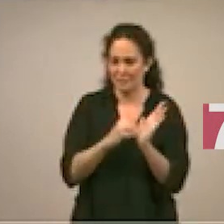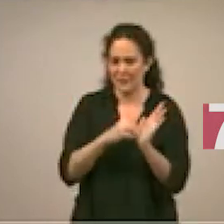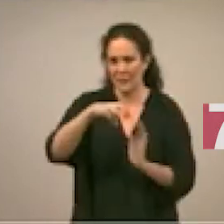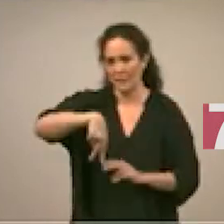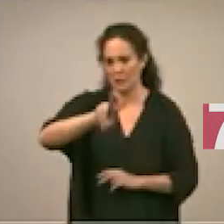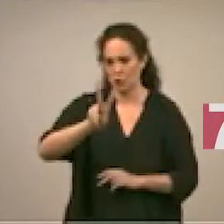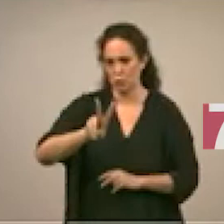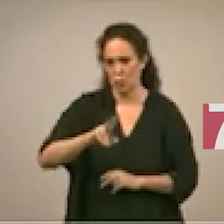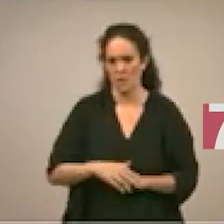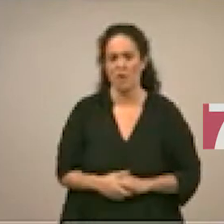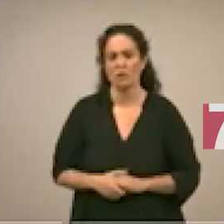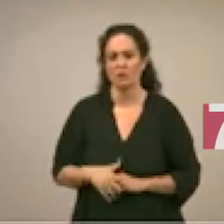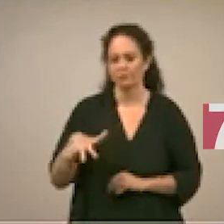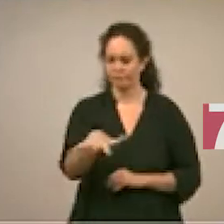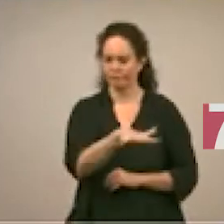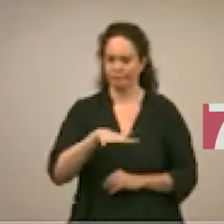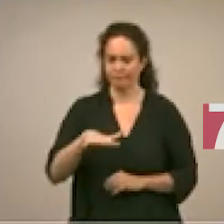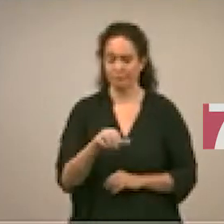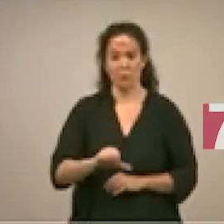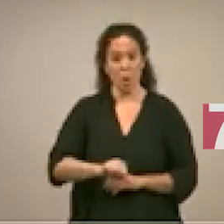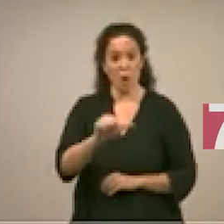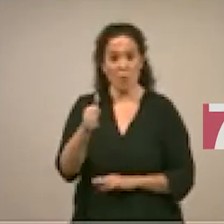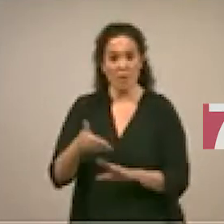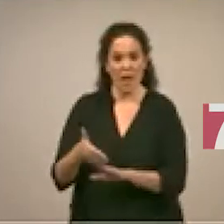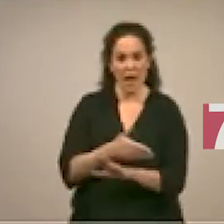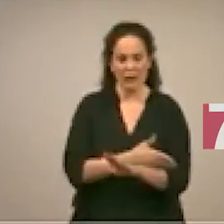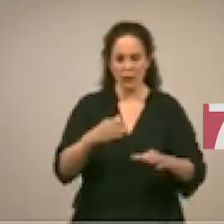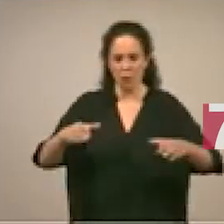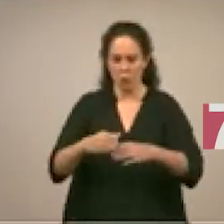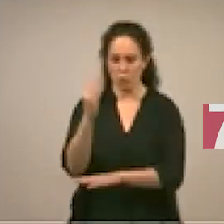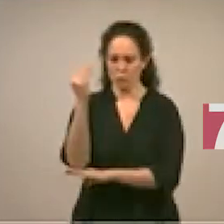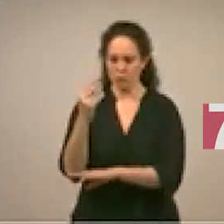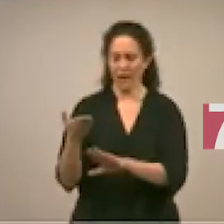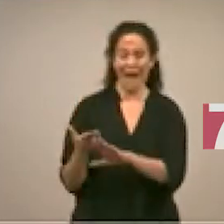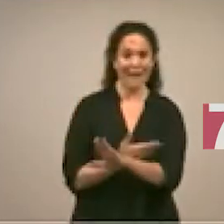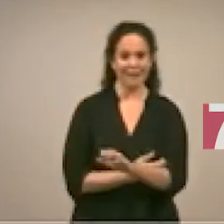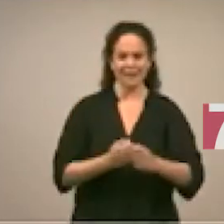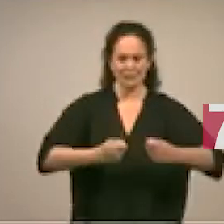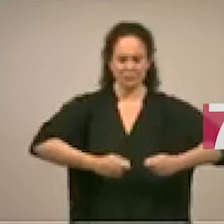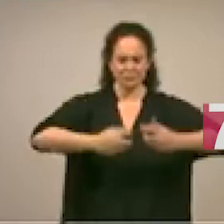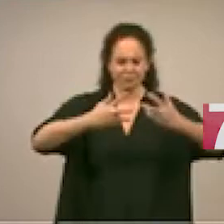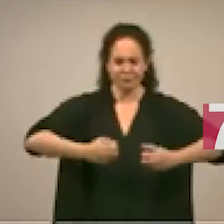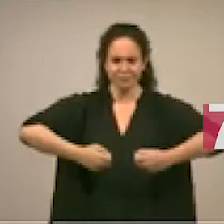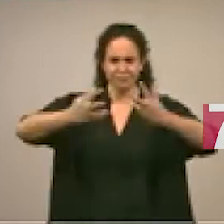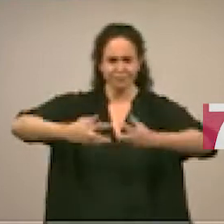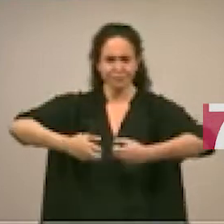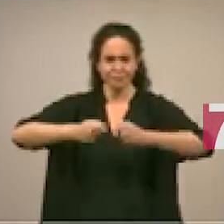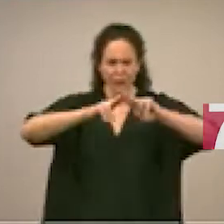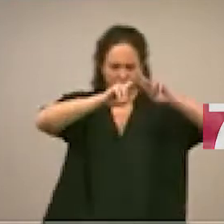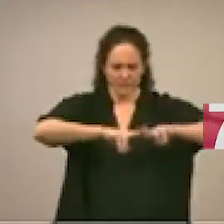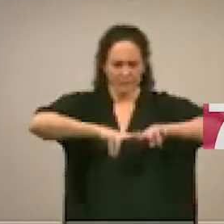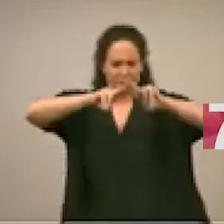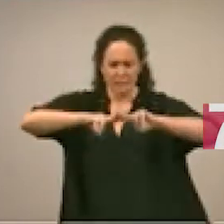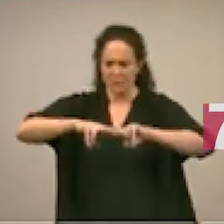antes de su aprobación como conjunto monumental se ha realizado un análisis detallado de cada uno de los bienes